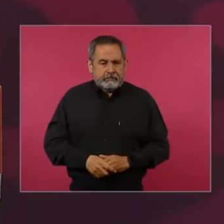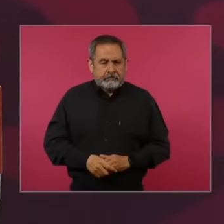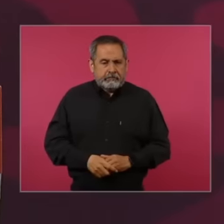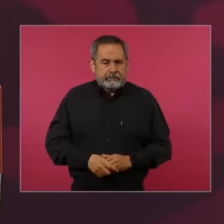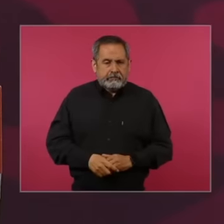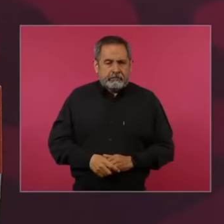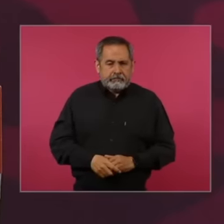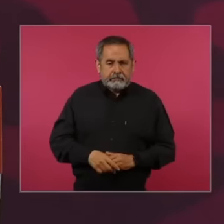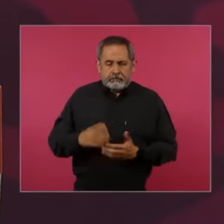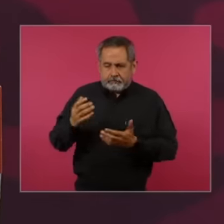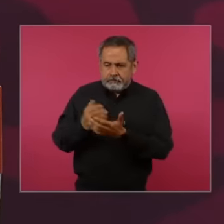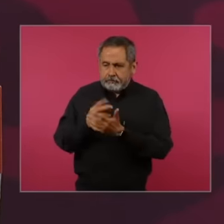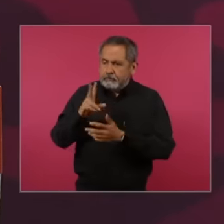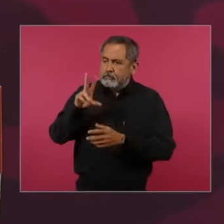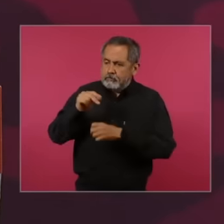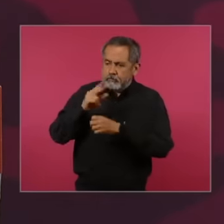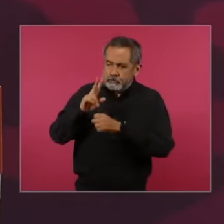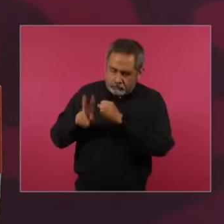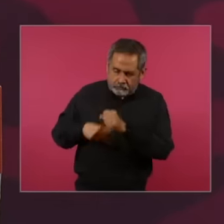La no reelección.